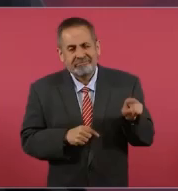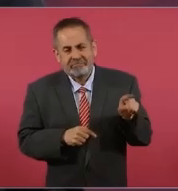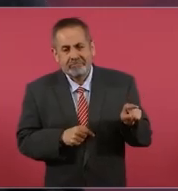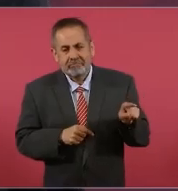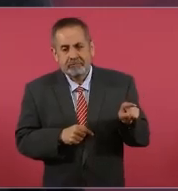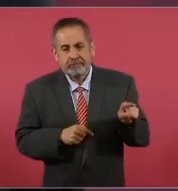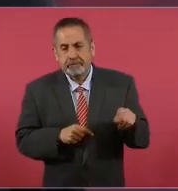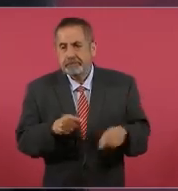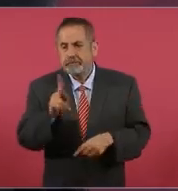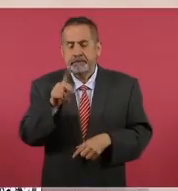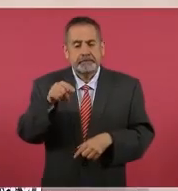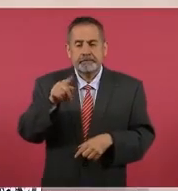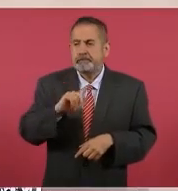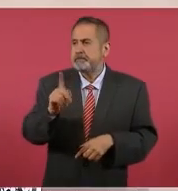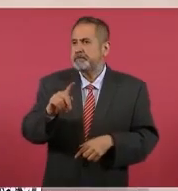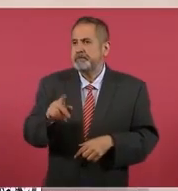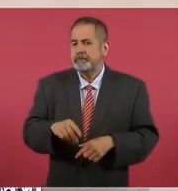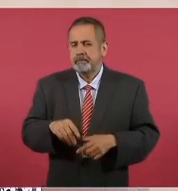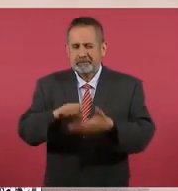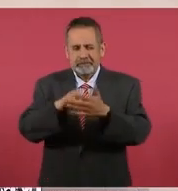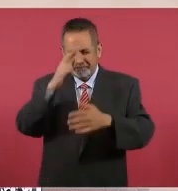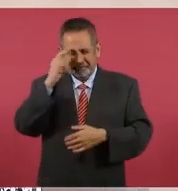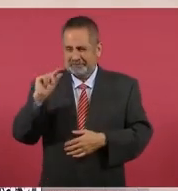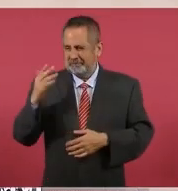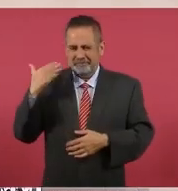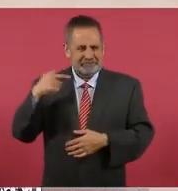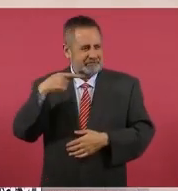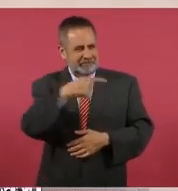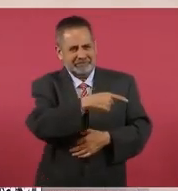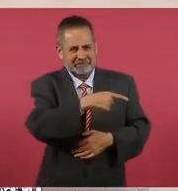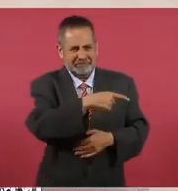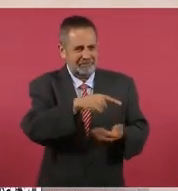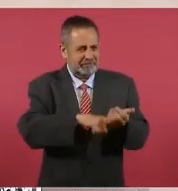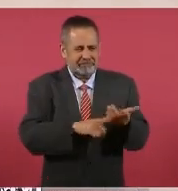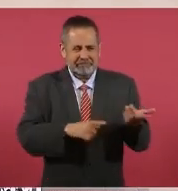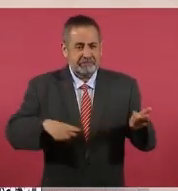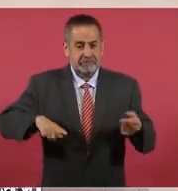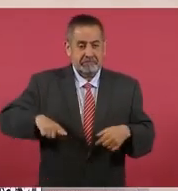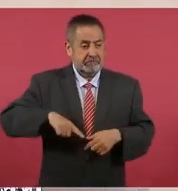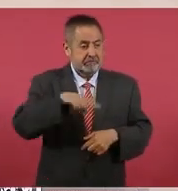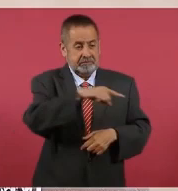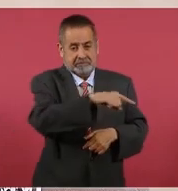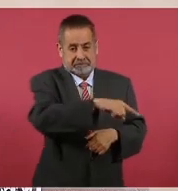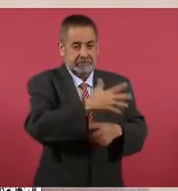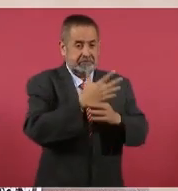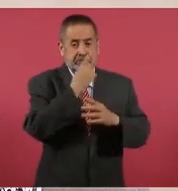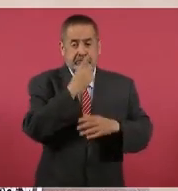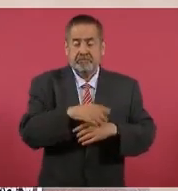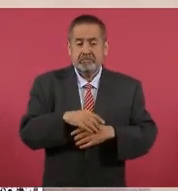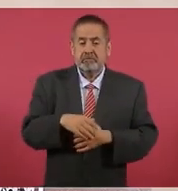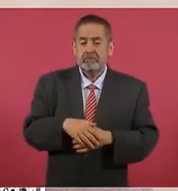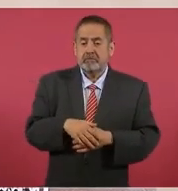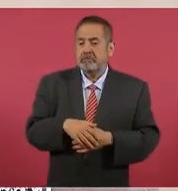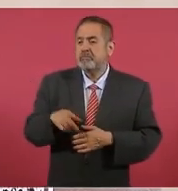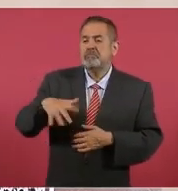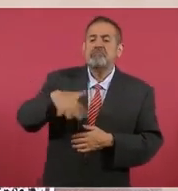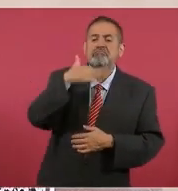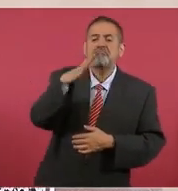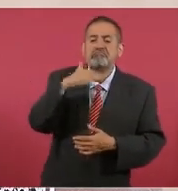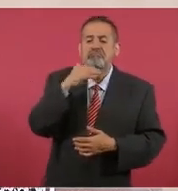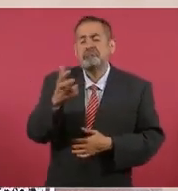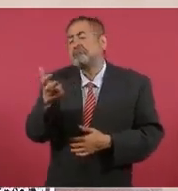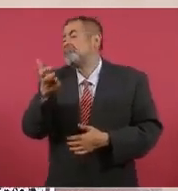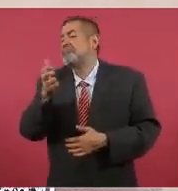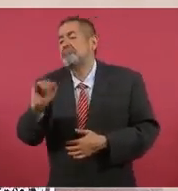pero no es, como dijo un gobernante hace relativamente poco, que la corrupción era parte